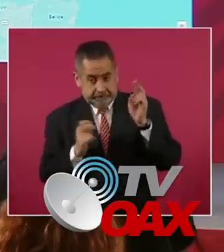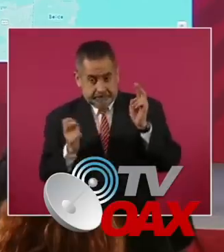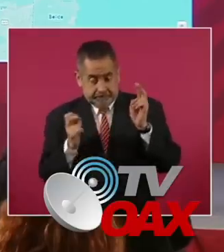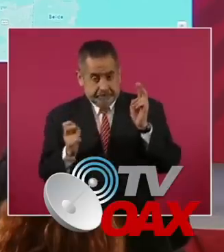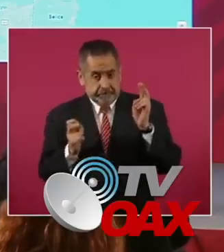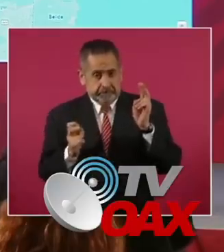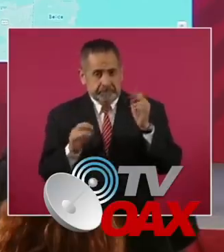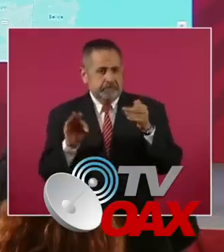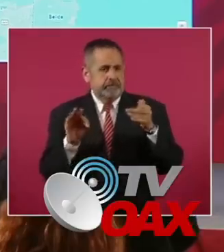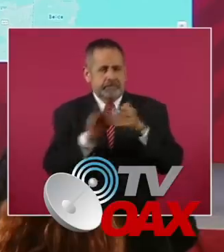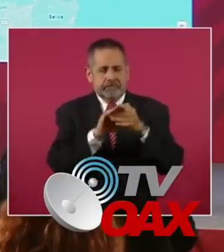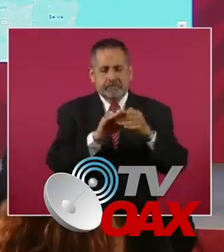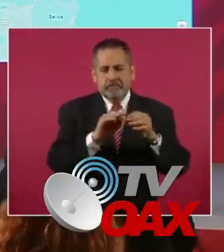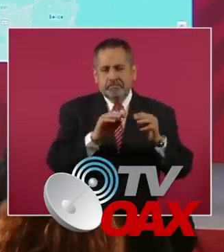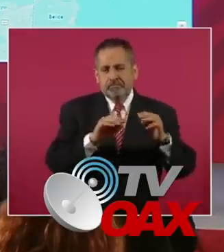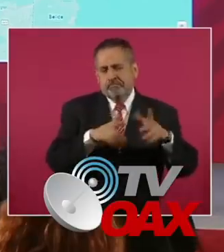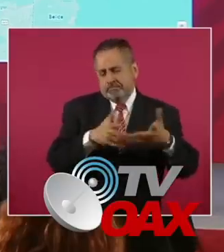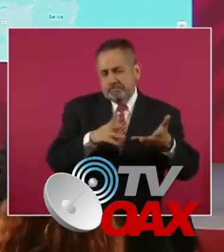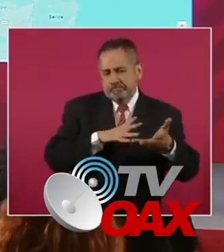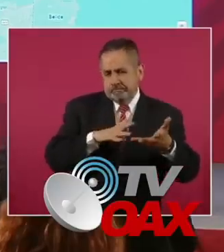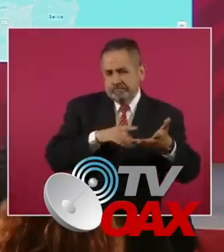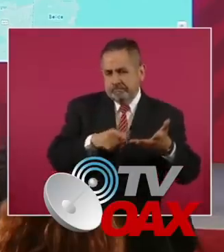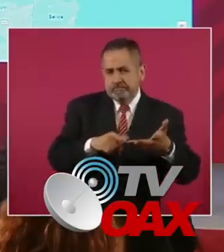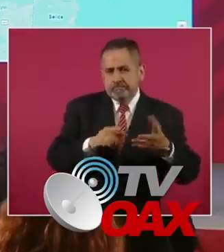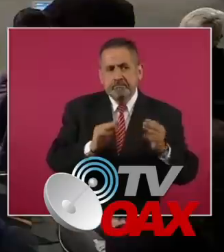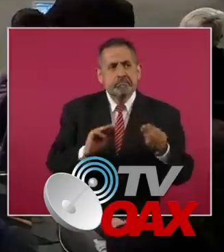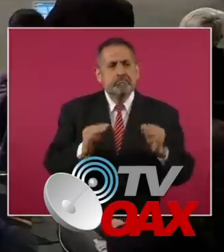precisamente por los cerros que